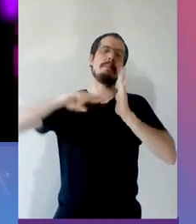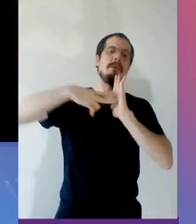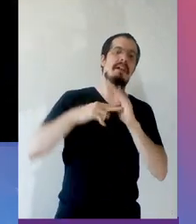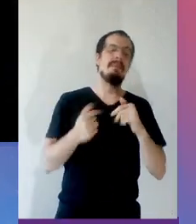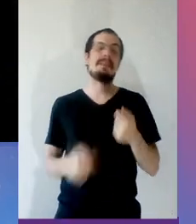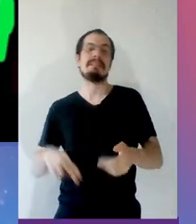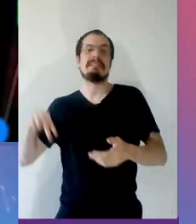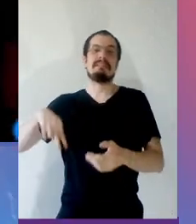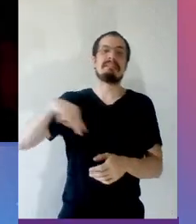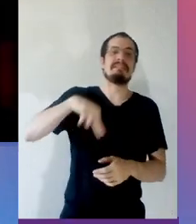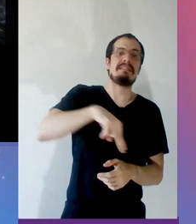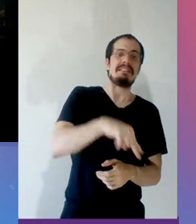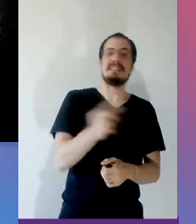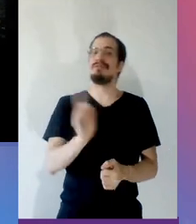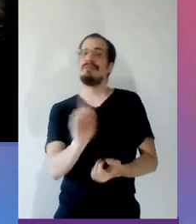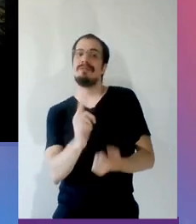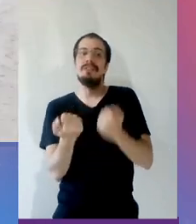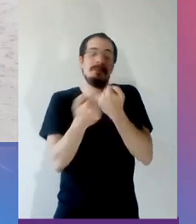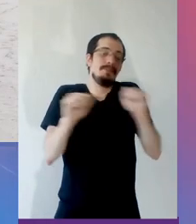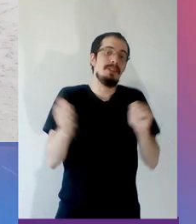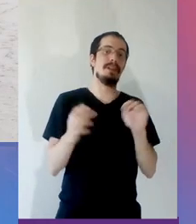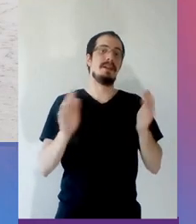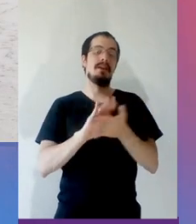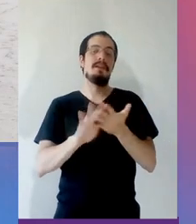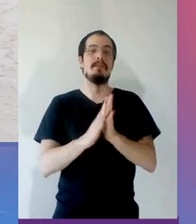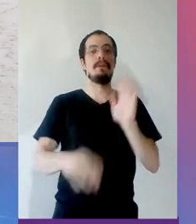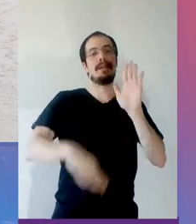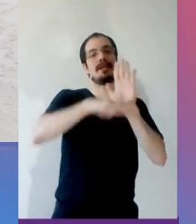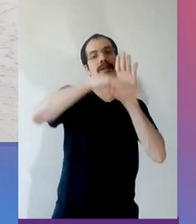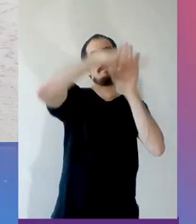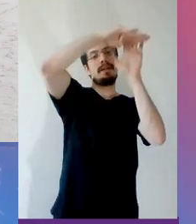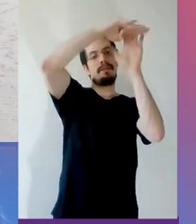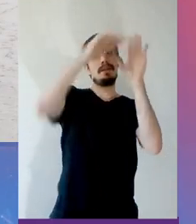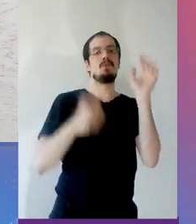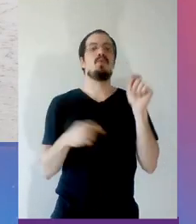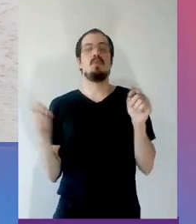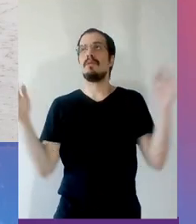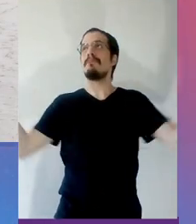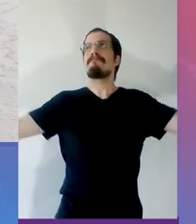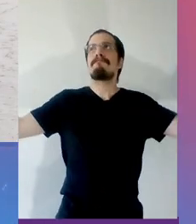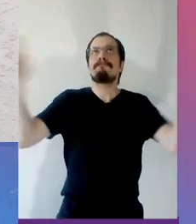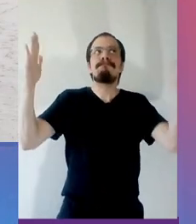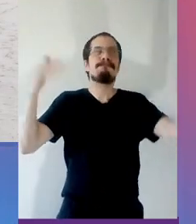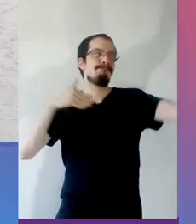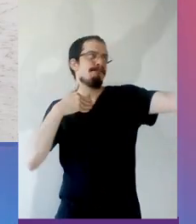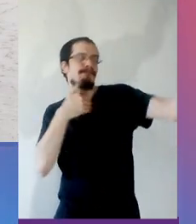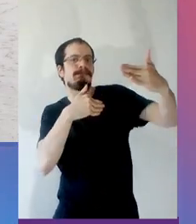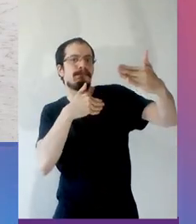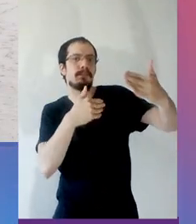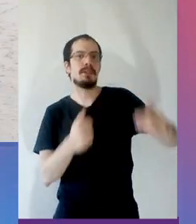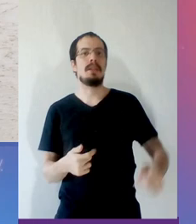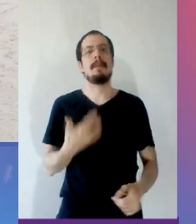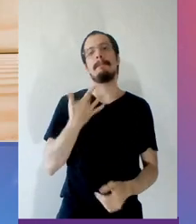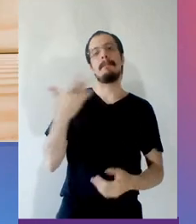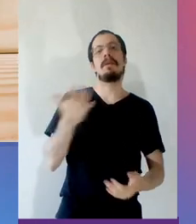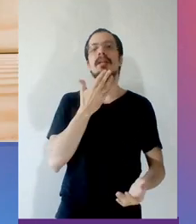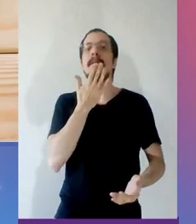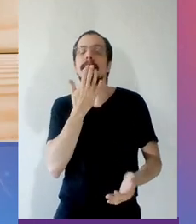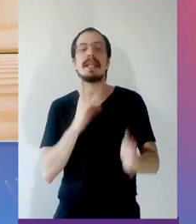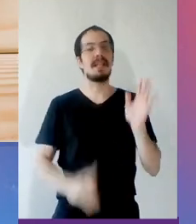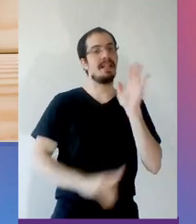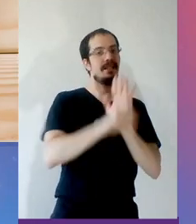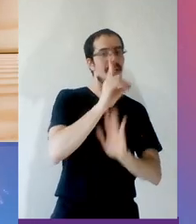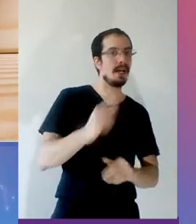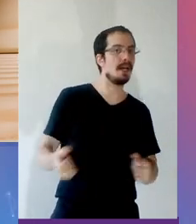sea en el fondo distintas posibilidades. Pero en el fondo, no solamente se ha visto disminuido el desarrollo desde el punto de vista de lo social, de la interacción,